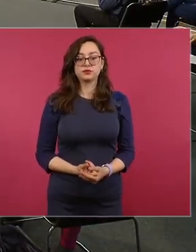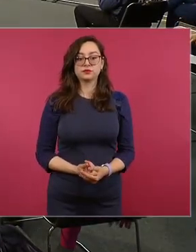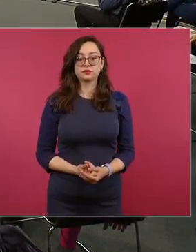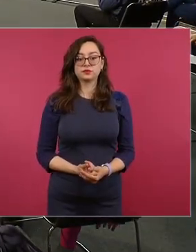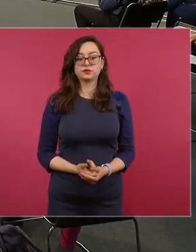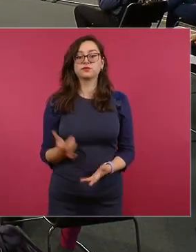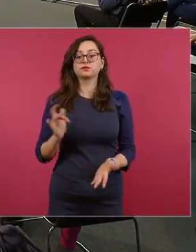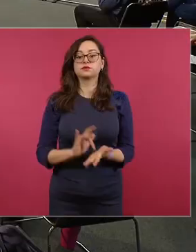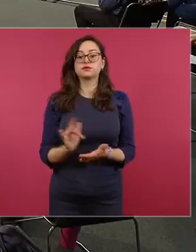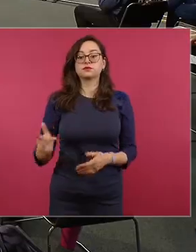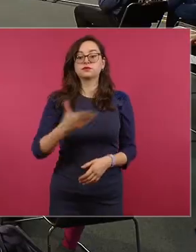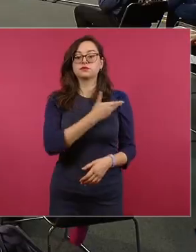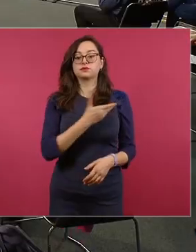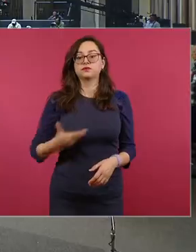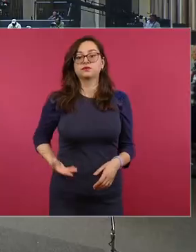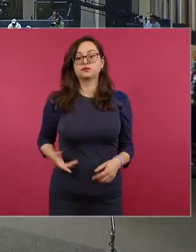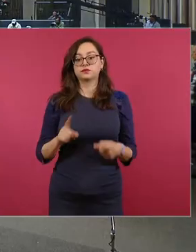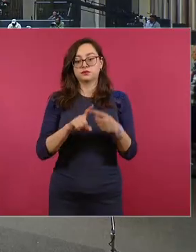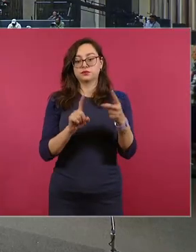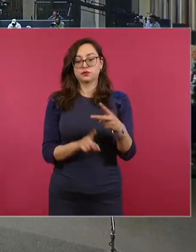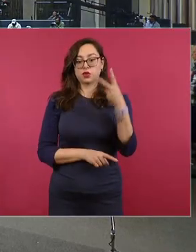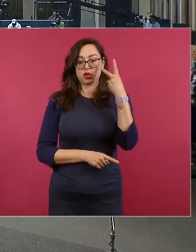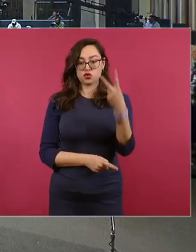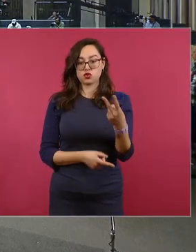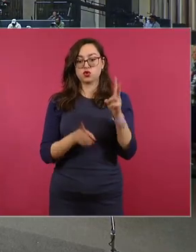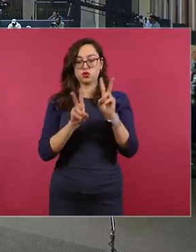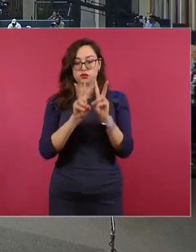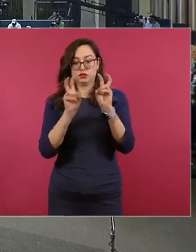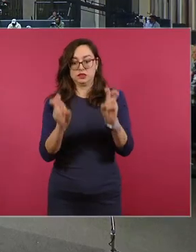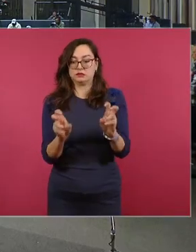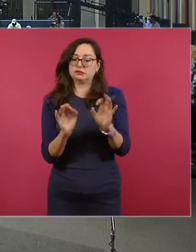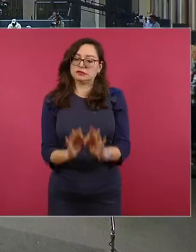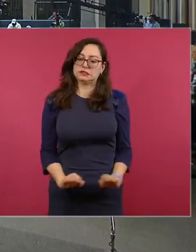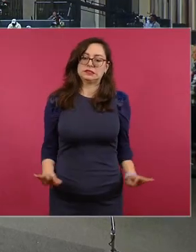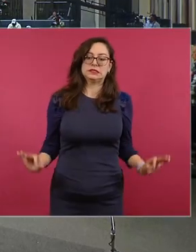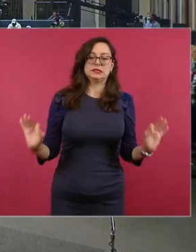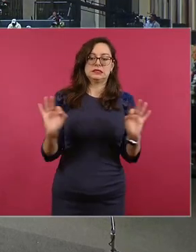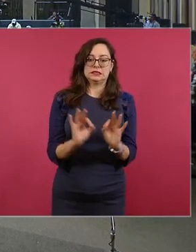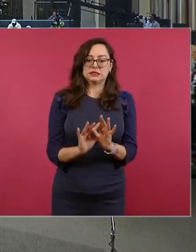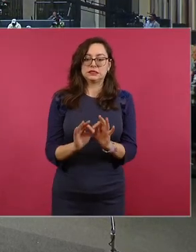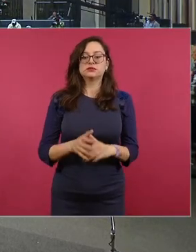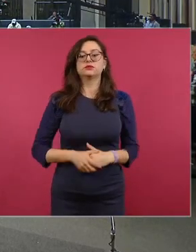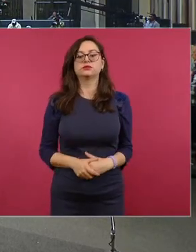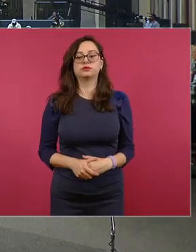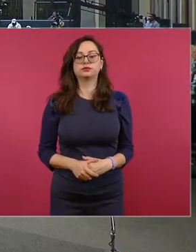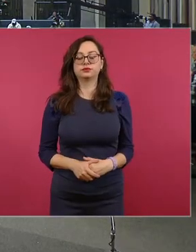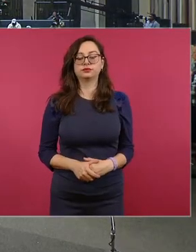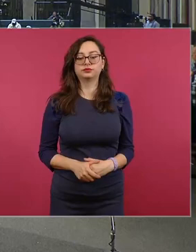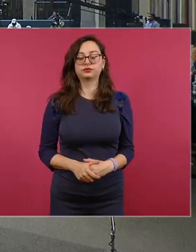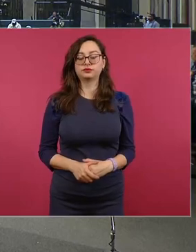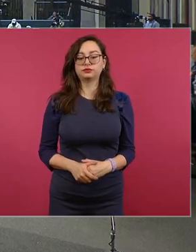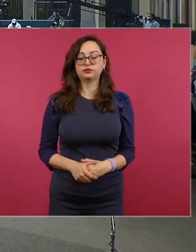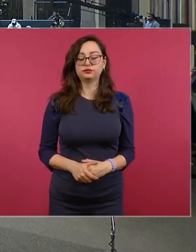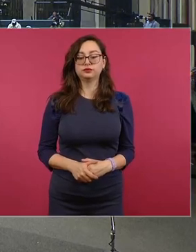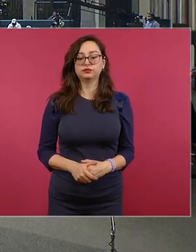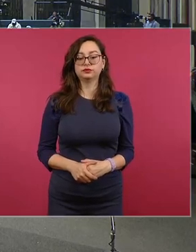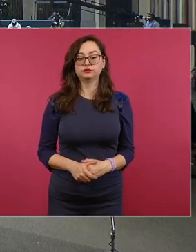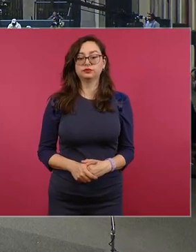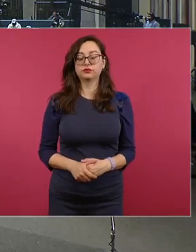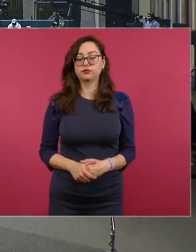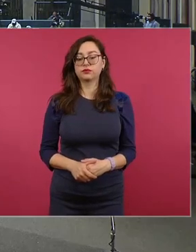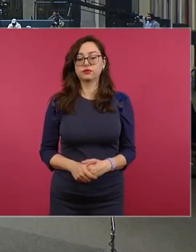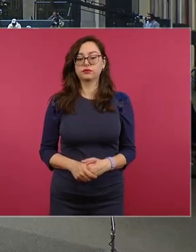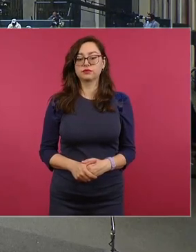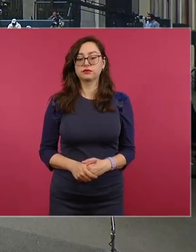Gracias, señor presidente. Dos temas considero importantes. El primero, ¿qué ha pasado con la indicación que dio usted a la Secretaría